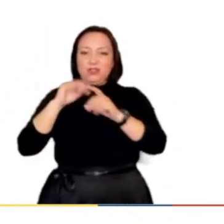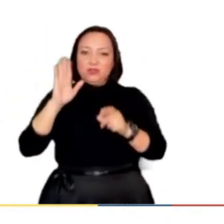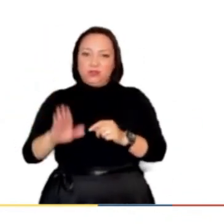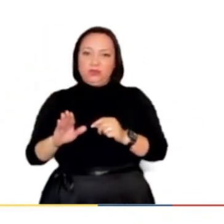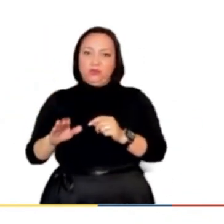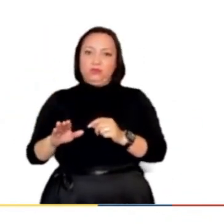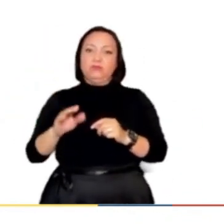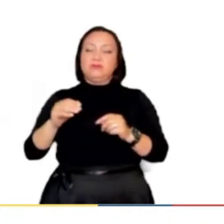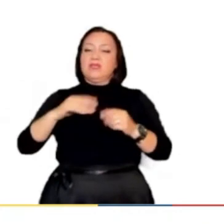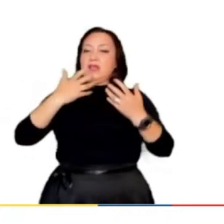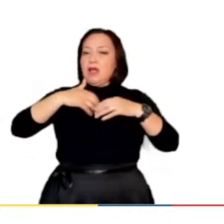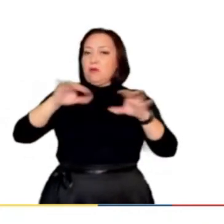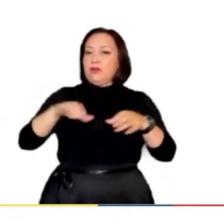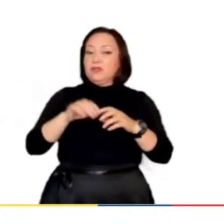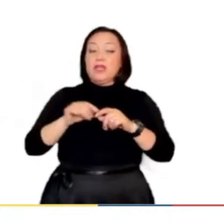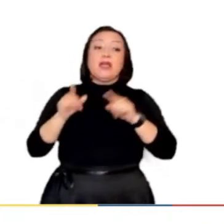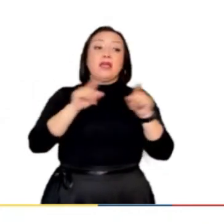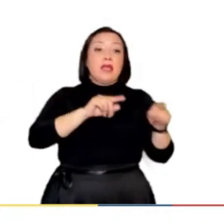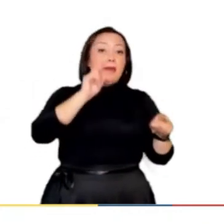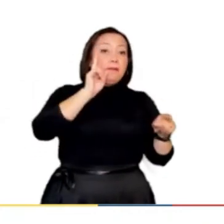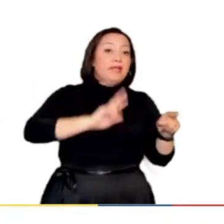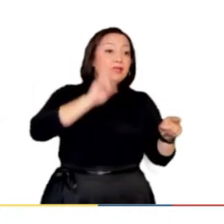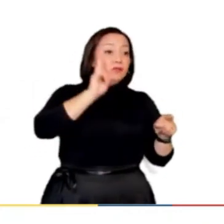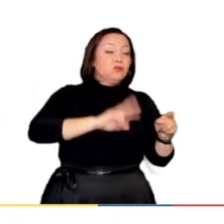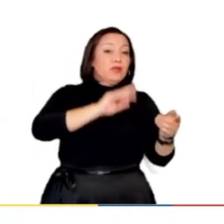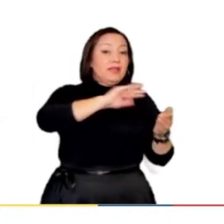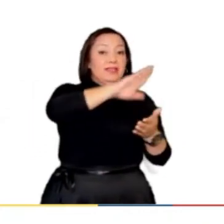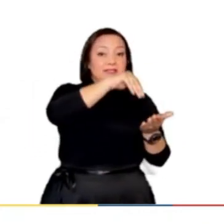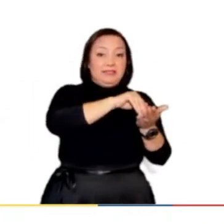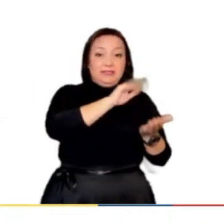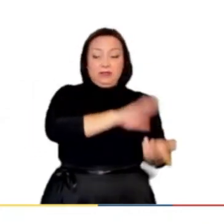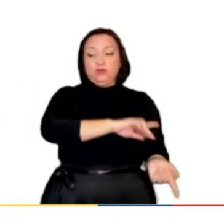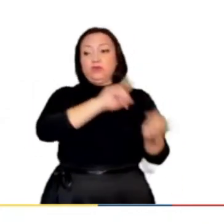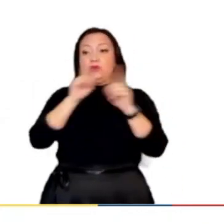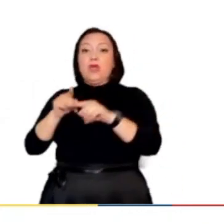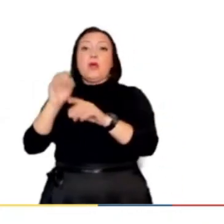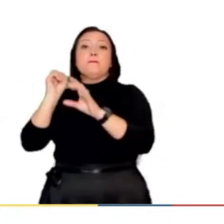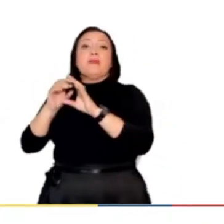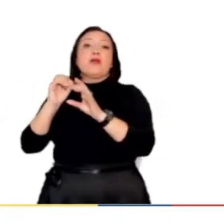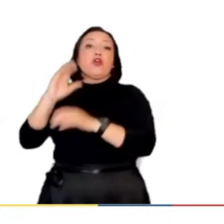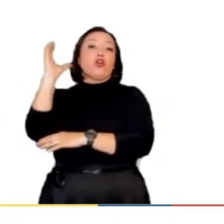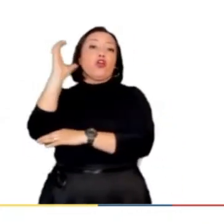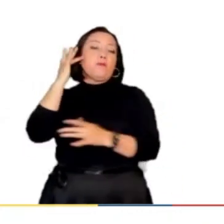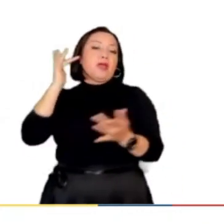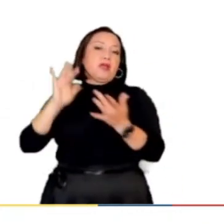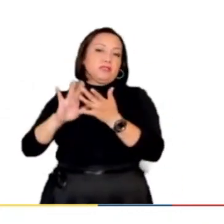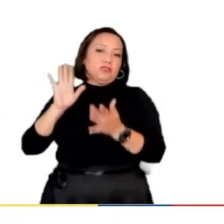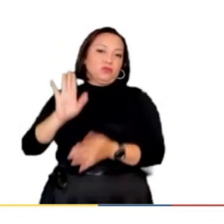banco venezolano por el lado del Banco Central de Venezuela y con el banco colombiano por el lado